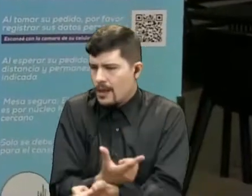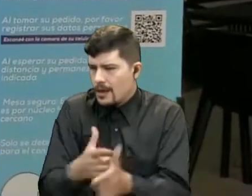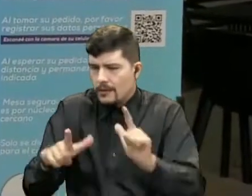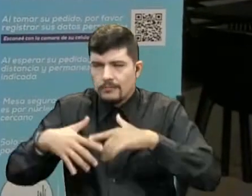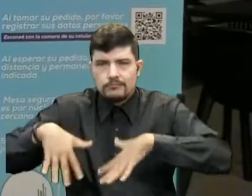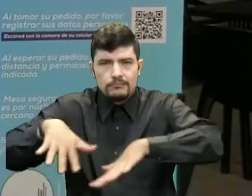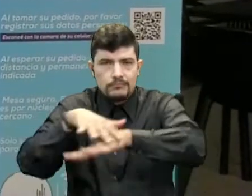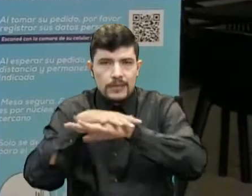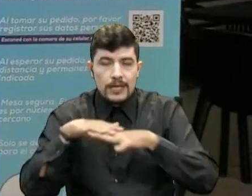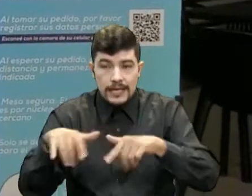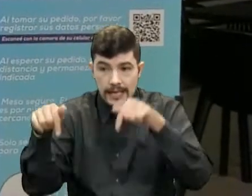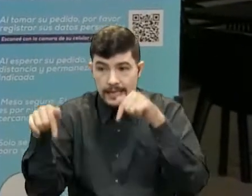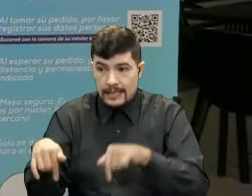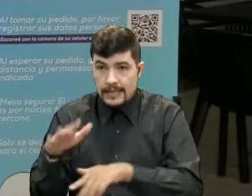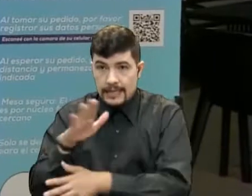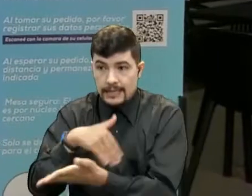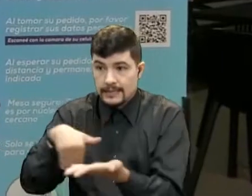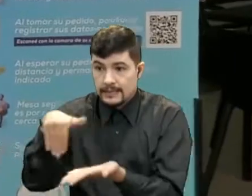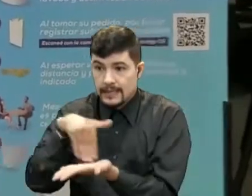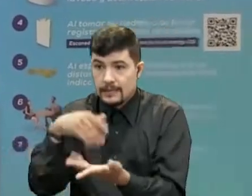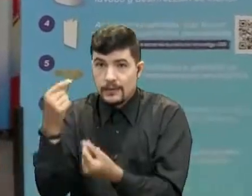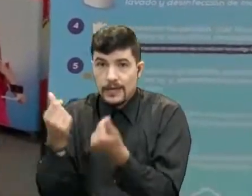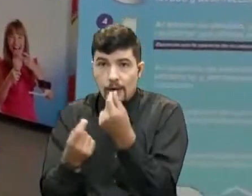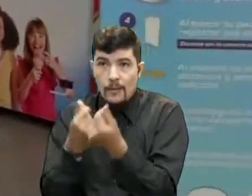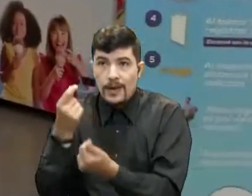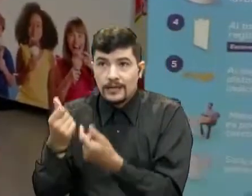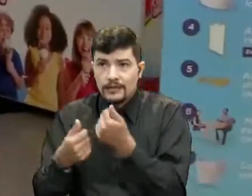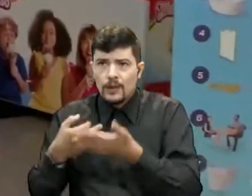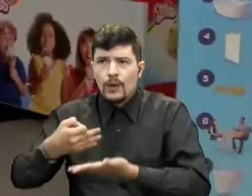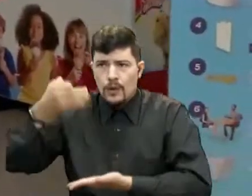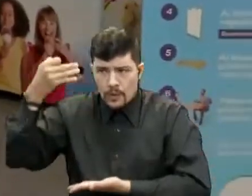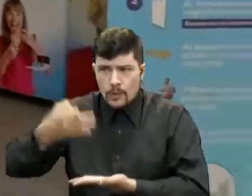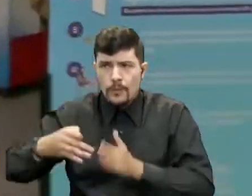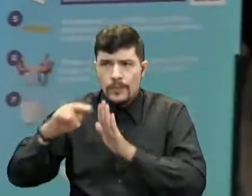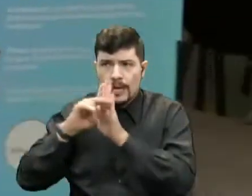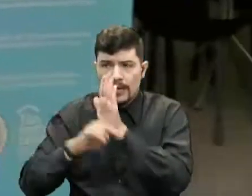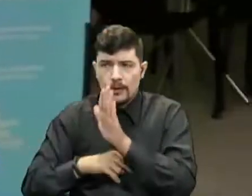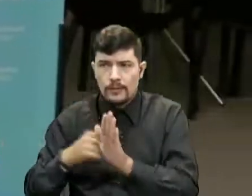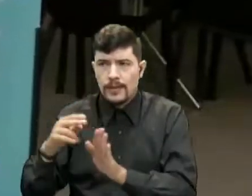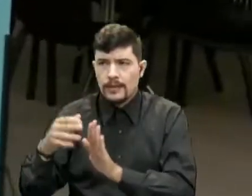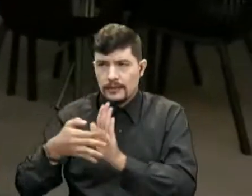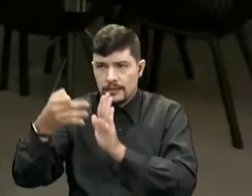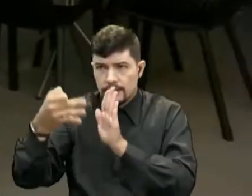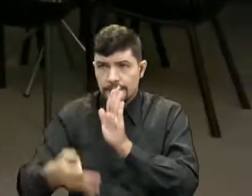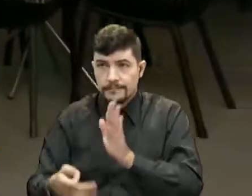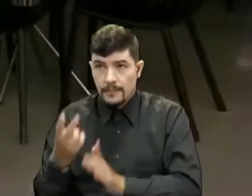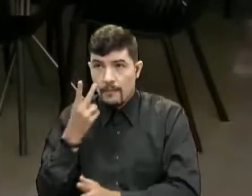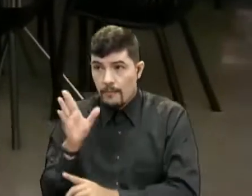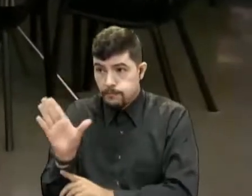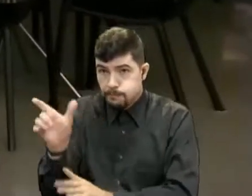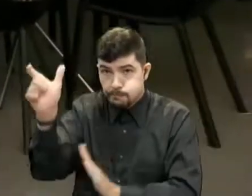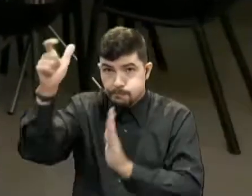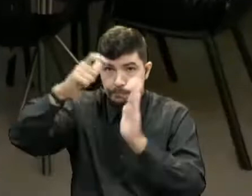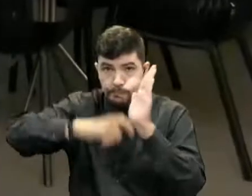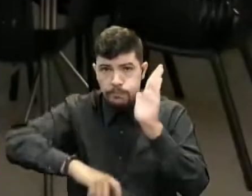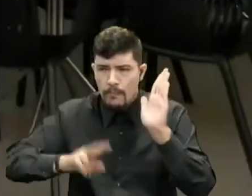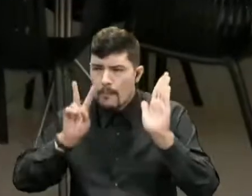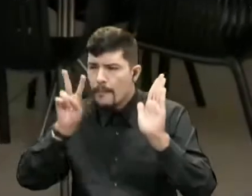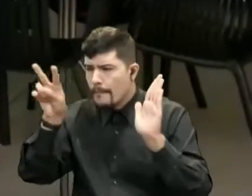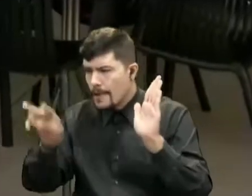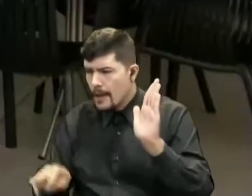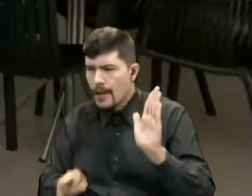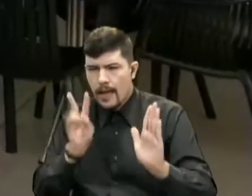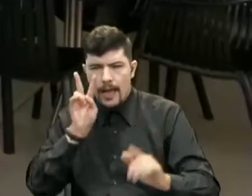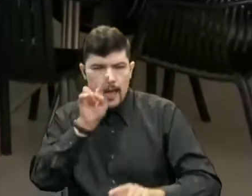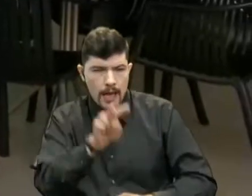hacerlo. Y estamos en uno de los centros comerciales precisamente que cumple con todos esos protocolos. Mire, estas vallas son las que ustedes se encuentran